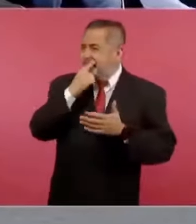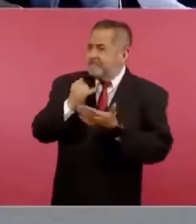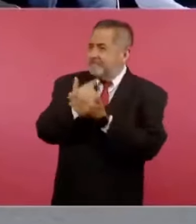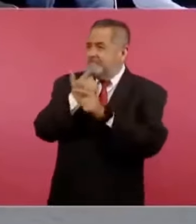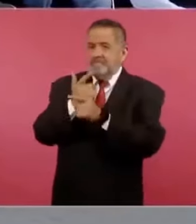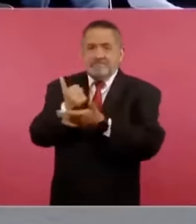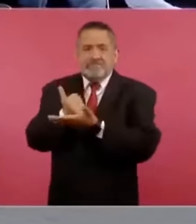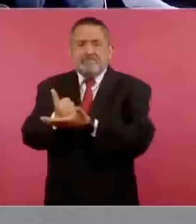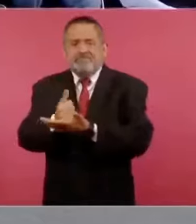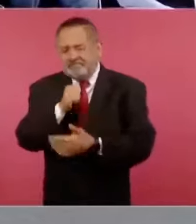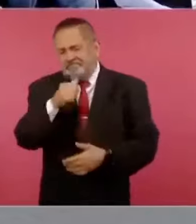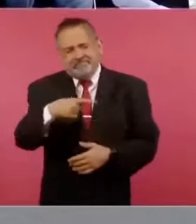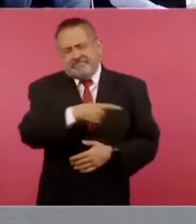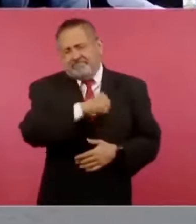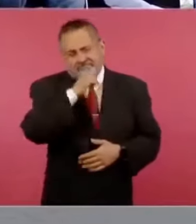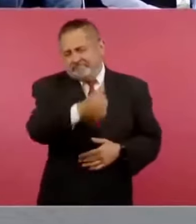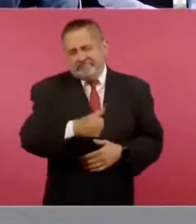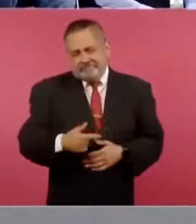haber.